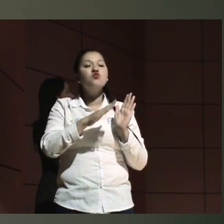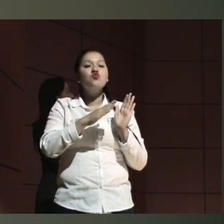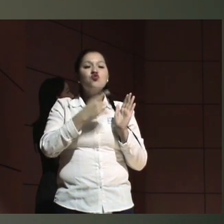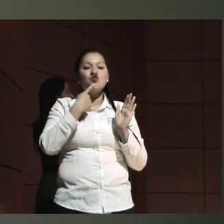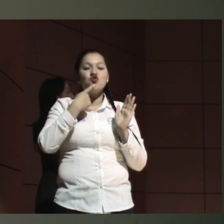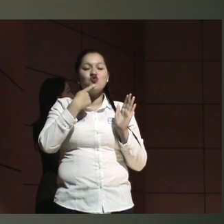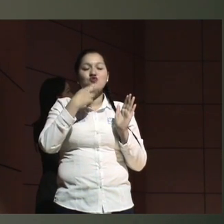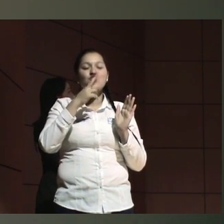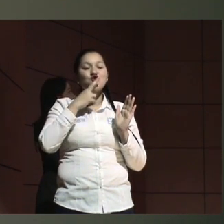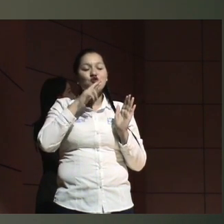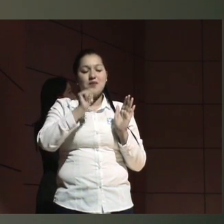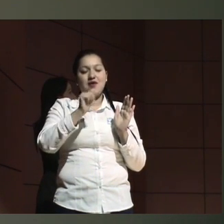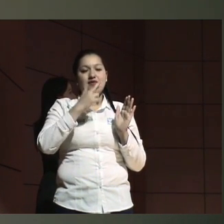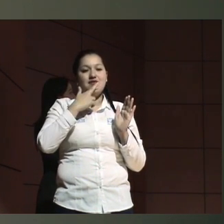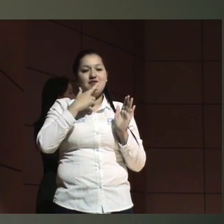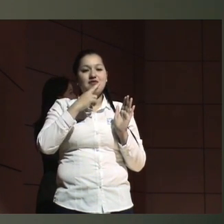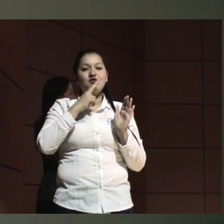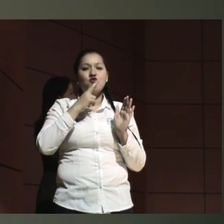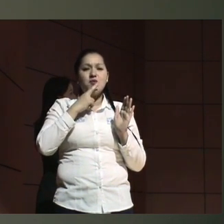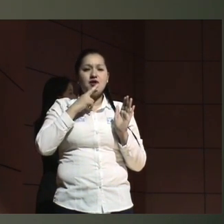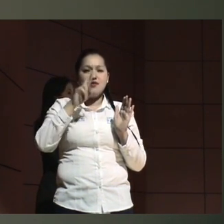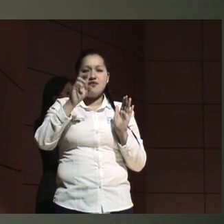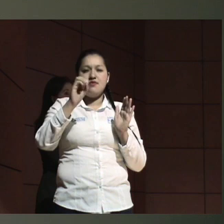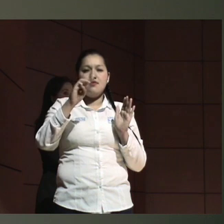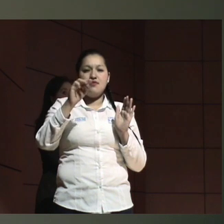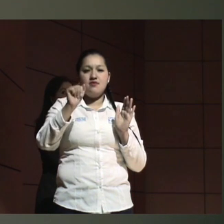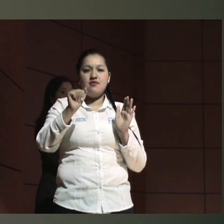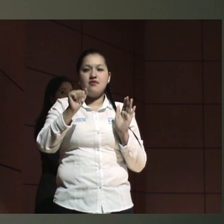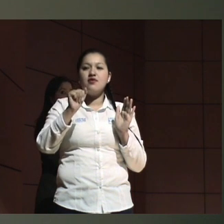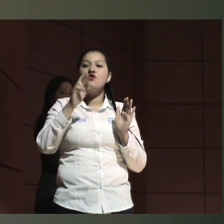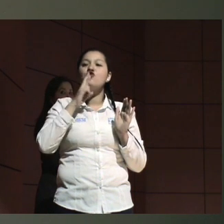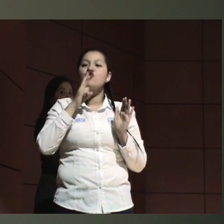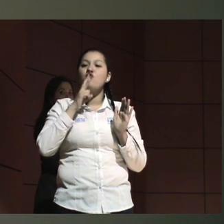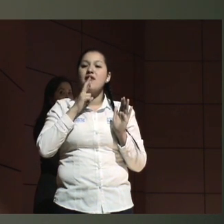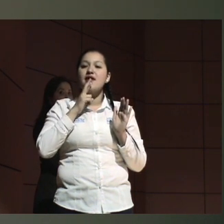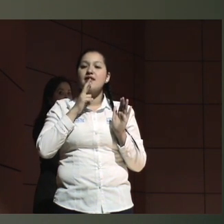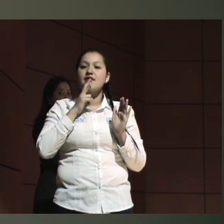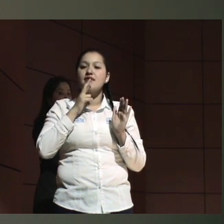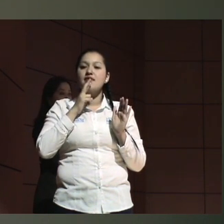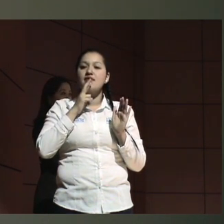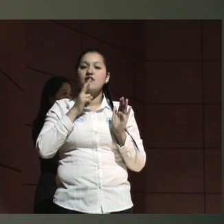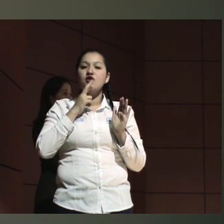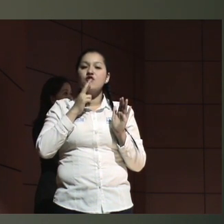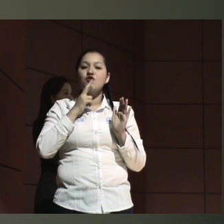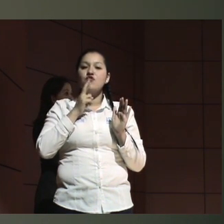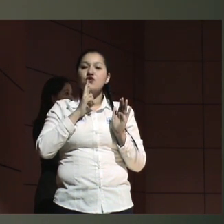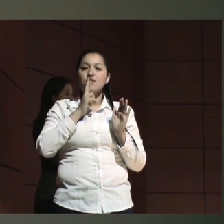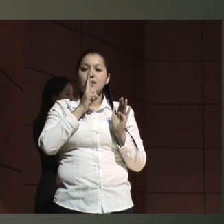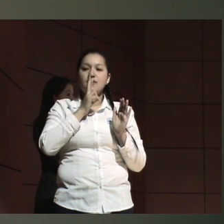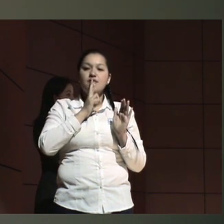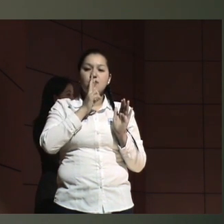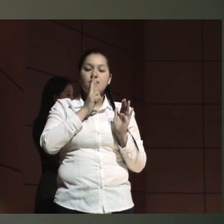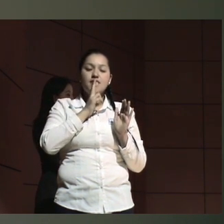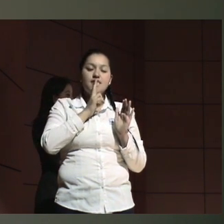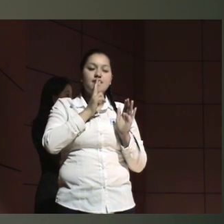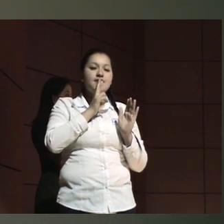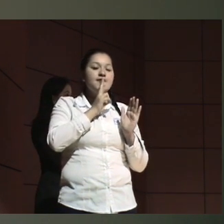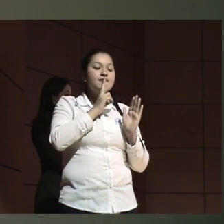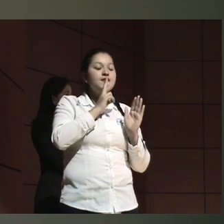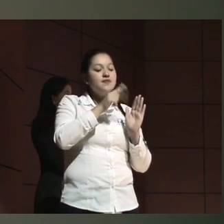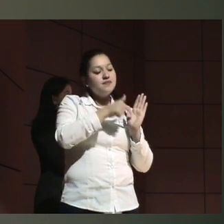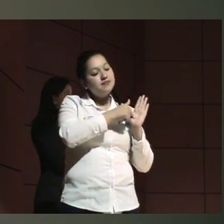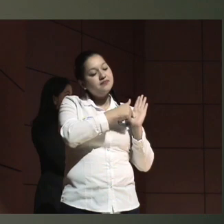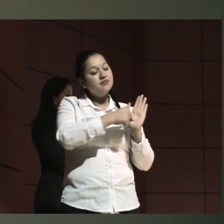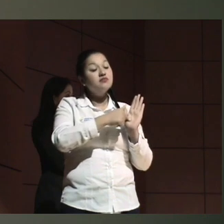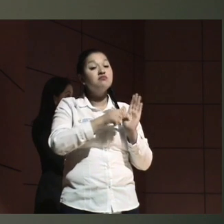tenía la discapacidad mental como una enfermedad síntomas y manifestaciones se generalizaban bajo el nombre